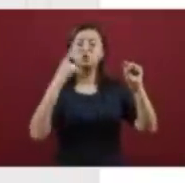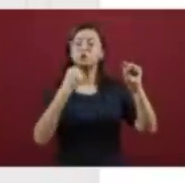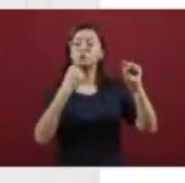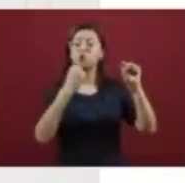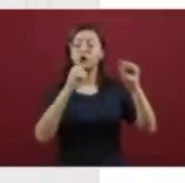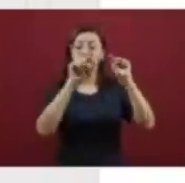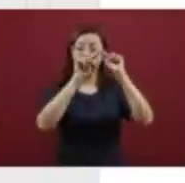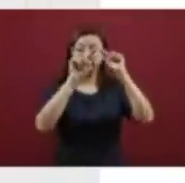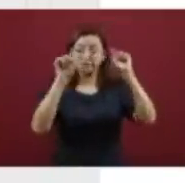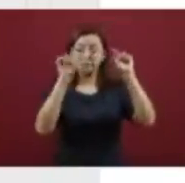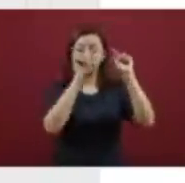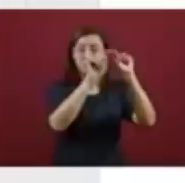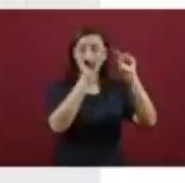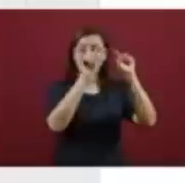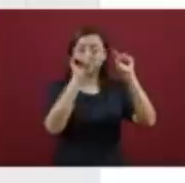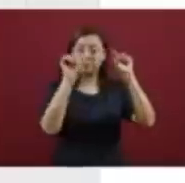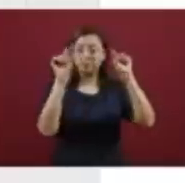marca